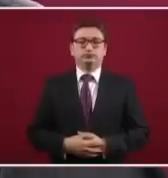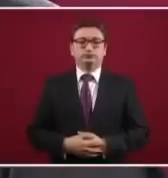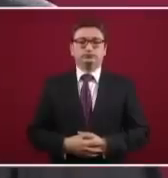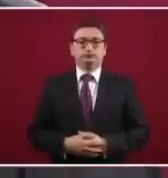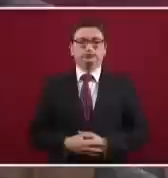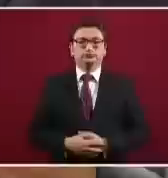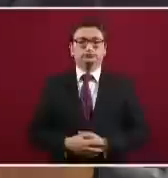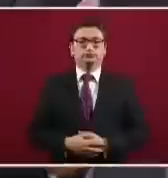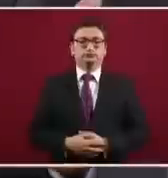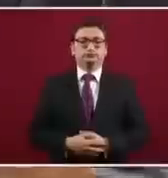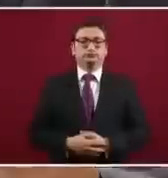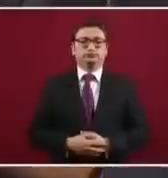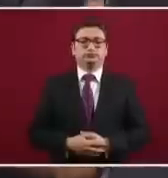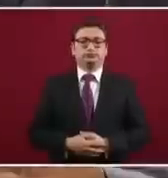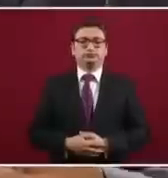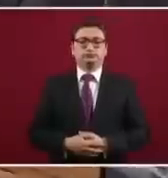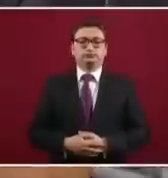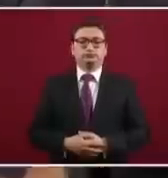Los